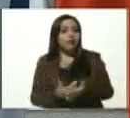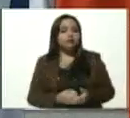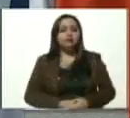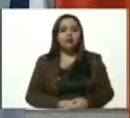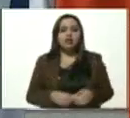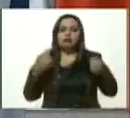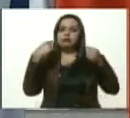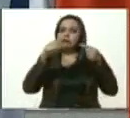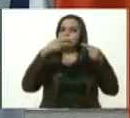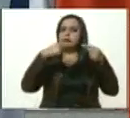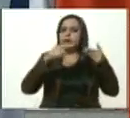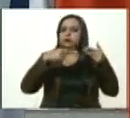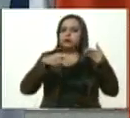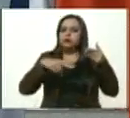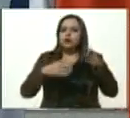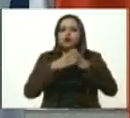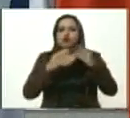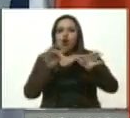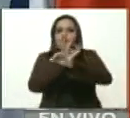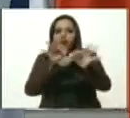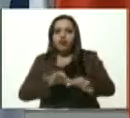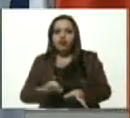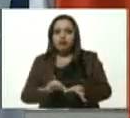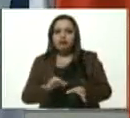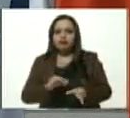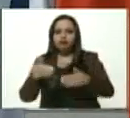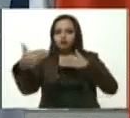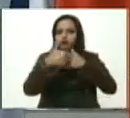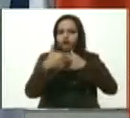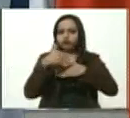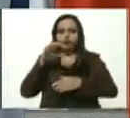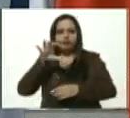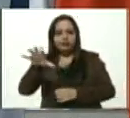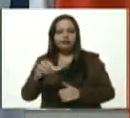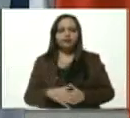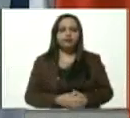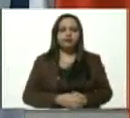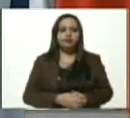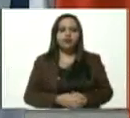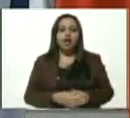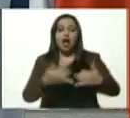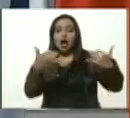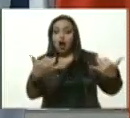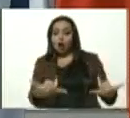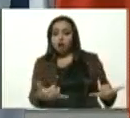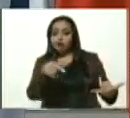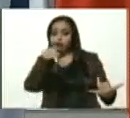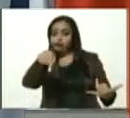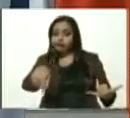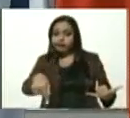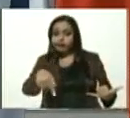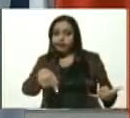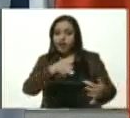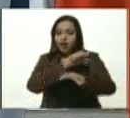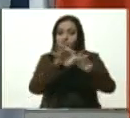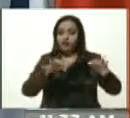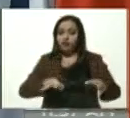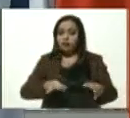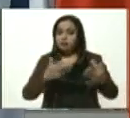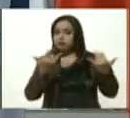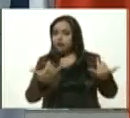actos más relevantes, ese es el contexto de esta nueva elección que vamos a tener,